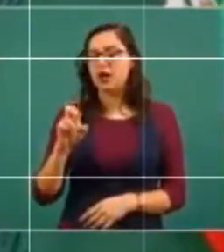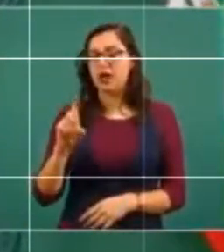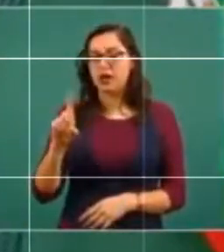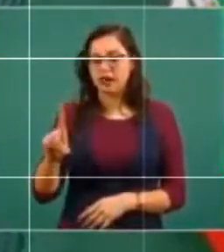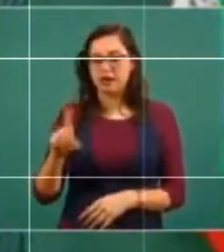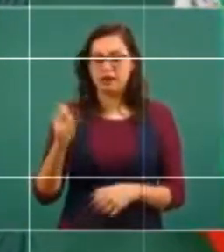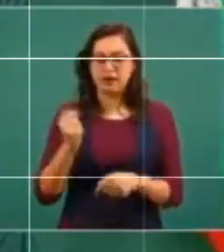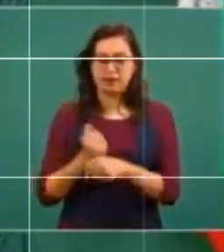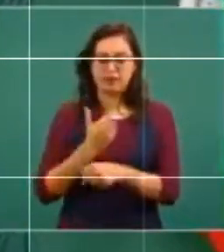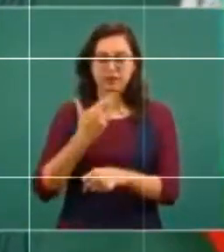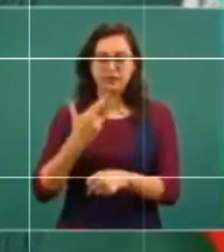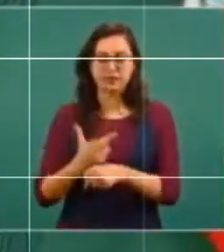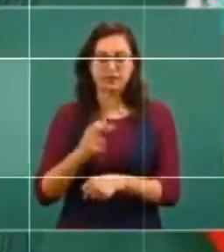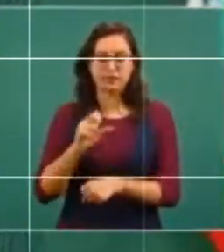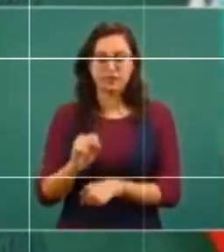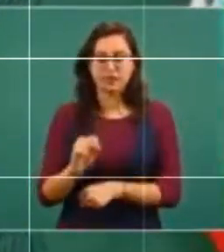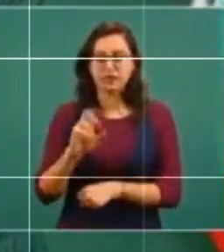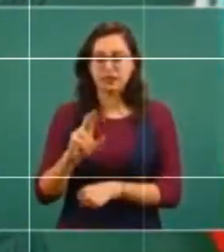la relatoría.